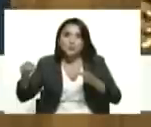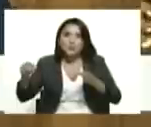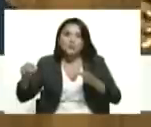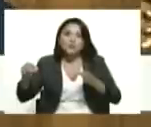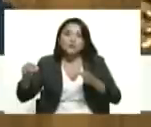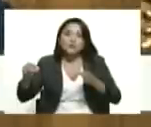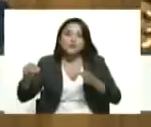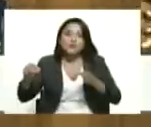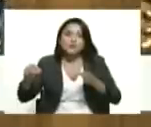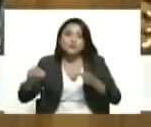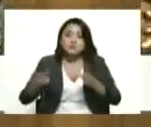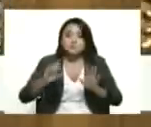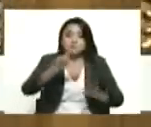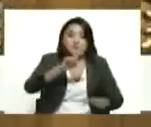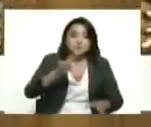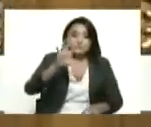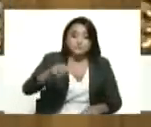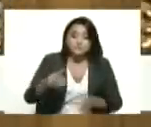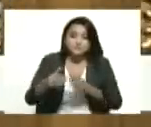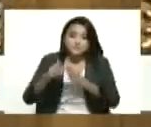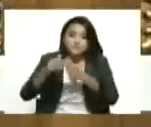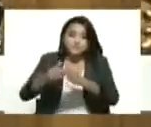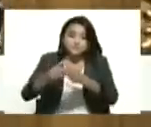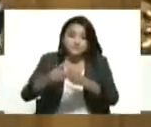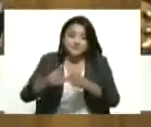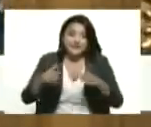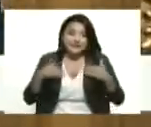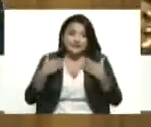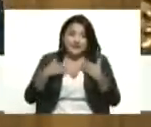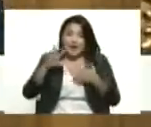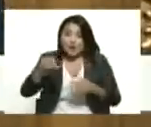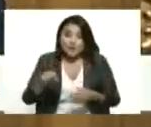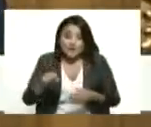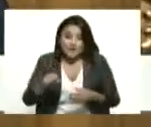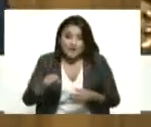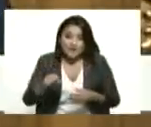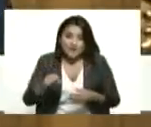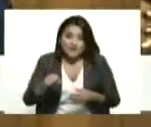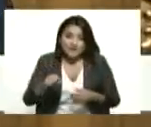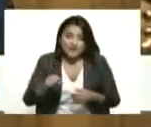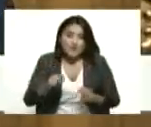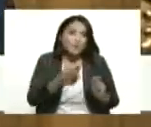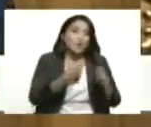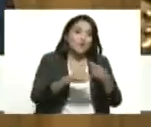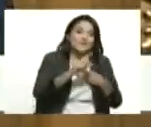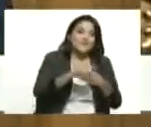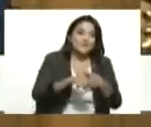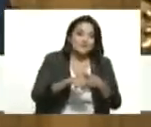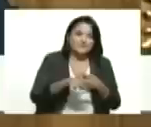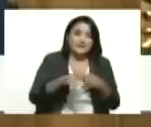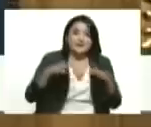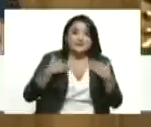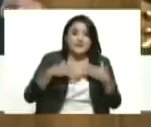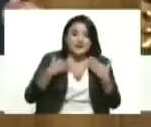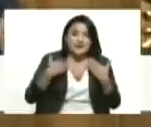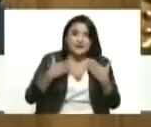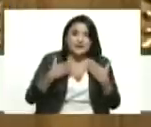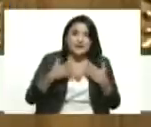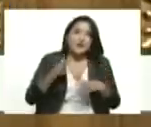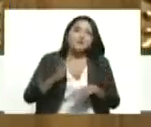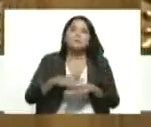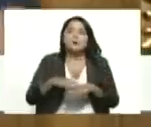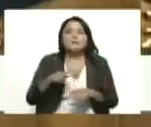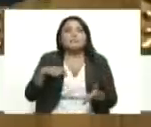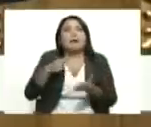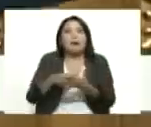Dicen que el que compra un yate se alegra cuando lo compra y cuando lo vende, por el